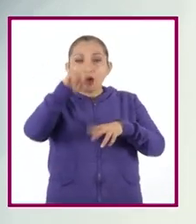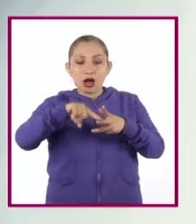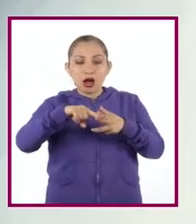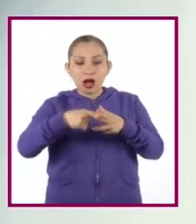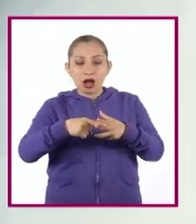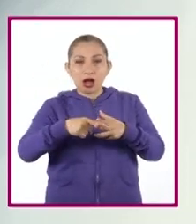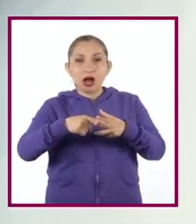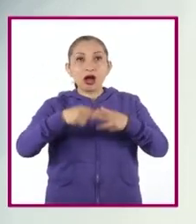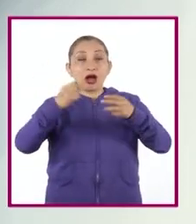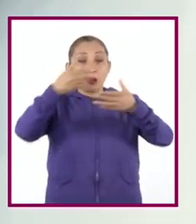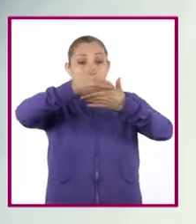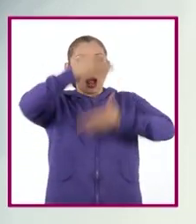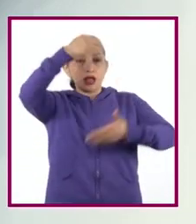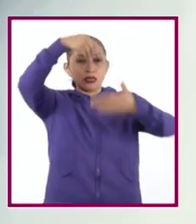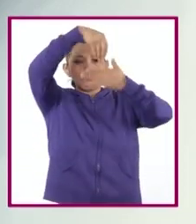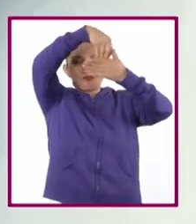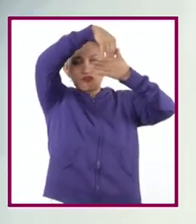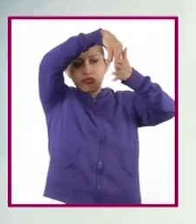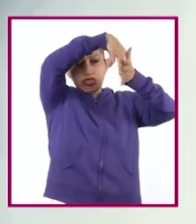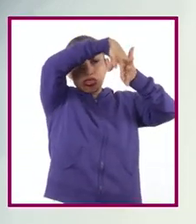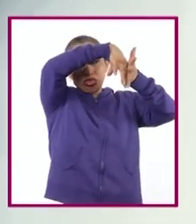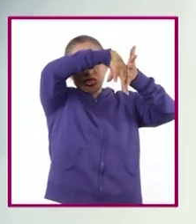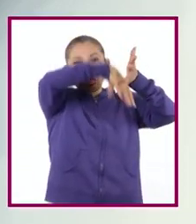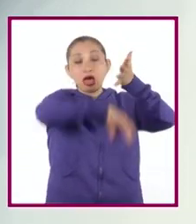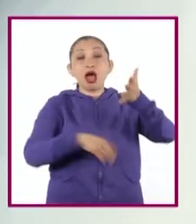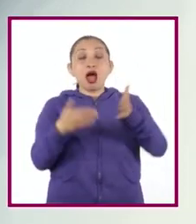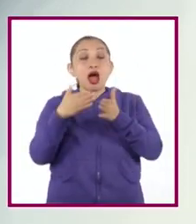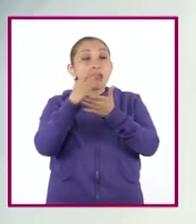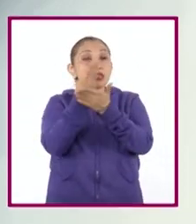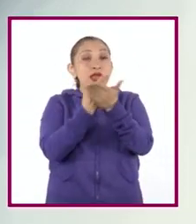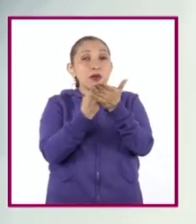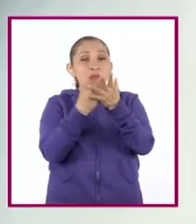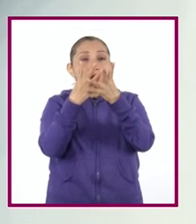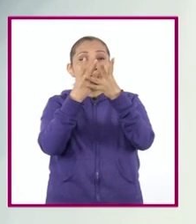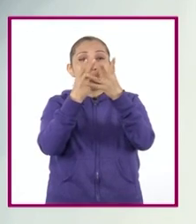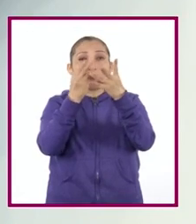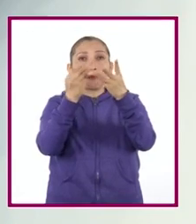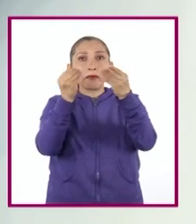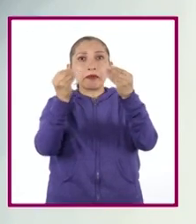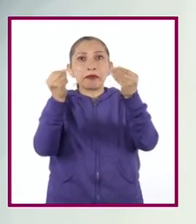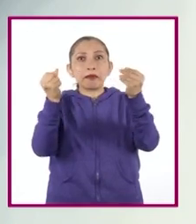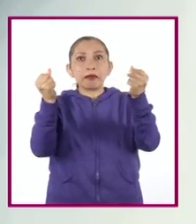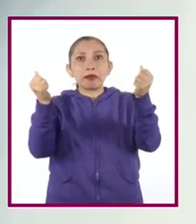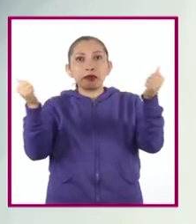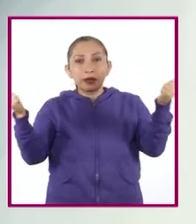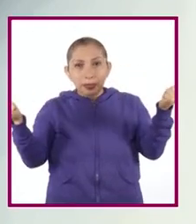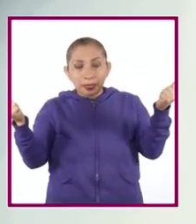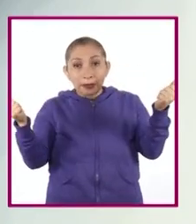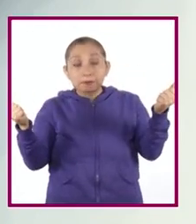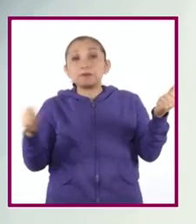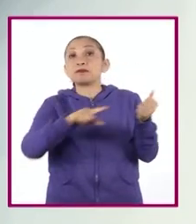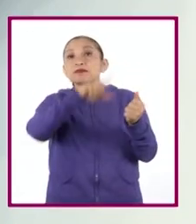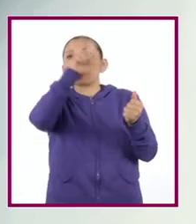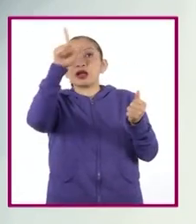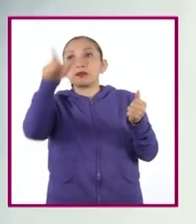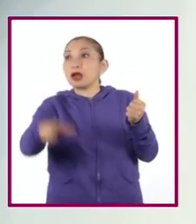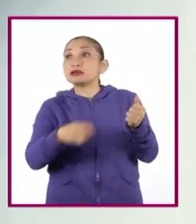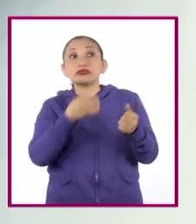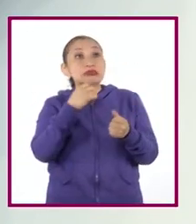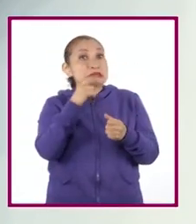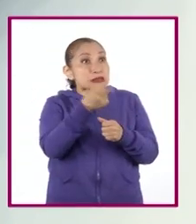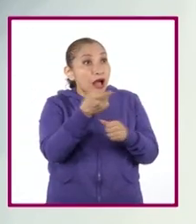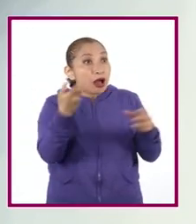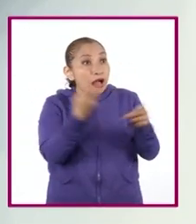comenzó a escurrir por la pared y diluyó el dibujo de la mulata. Luego de esto, se corrió el